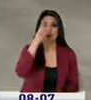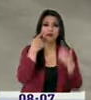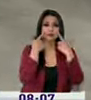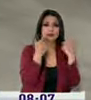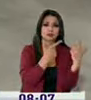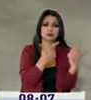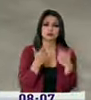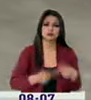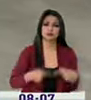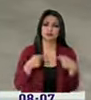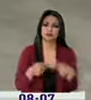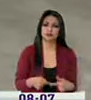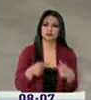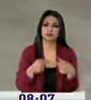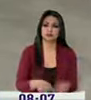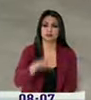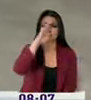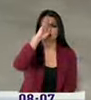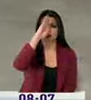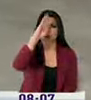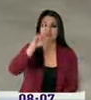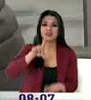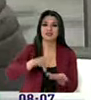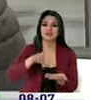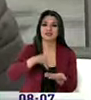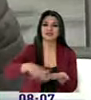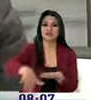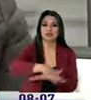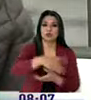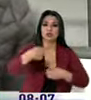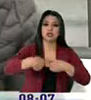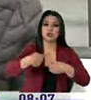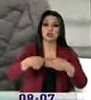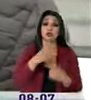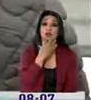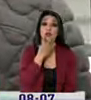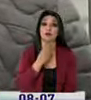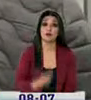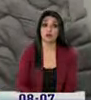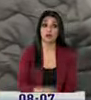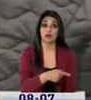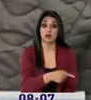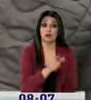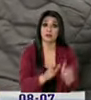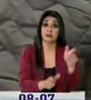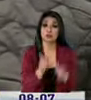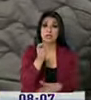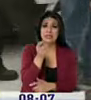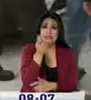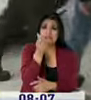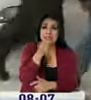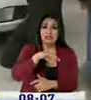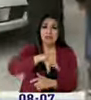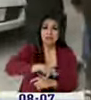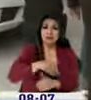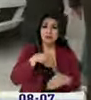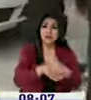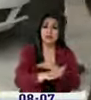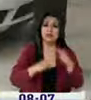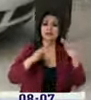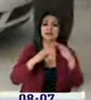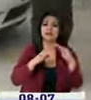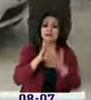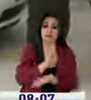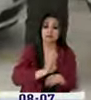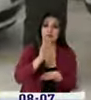que realiza a diario la policía del distrito Eloy Alfaro, lograron frustrar el robo de un domicilio en el sector del